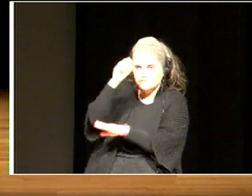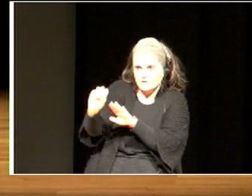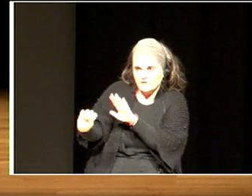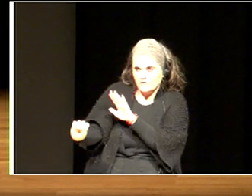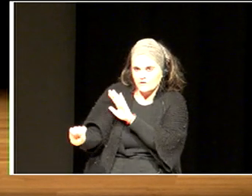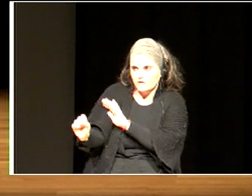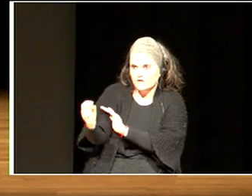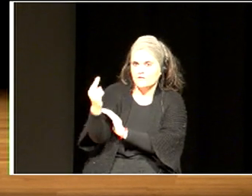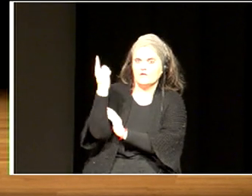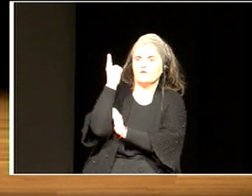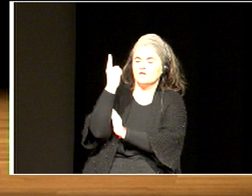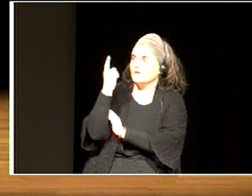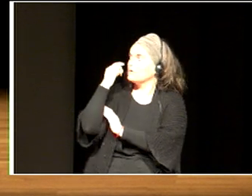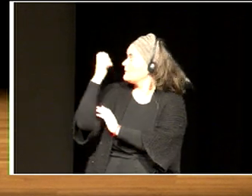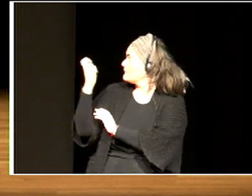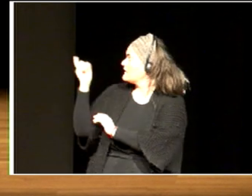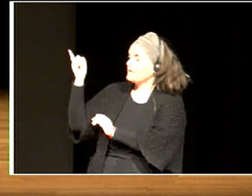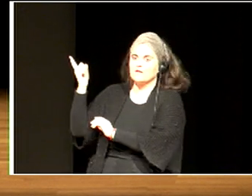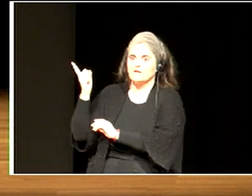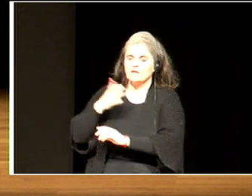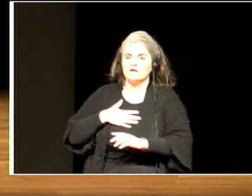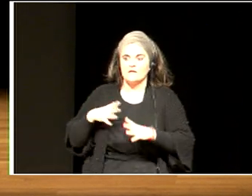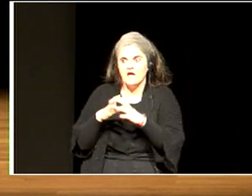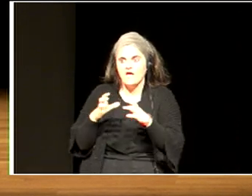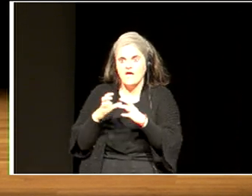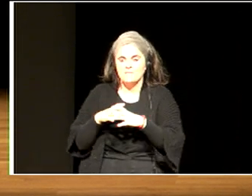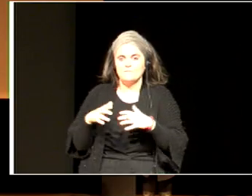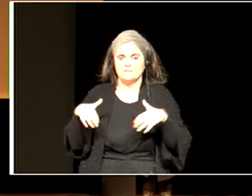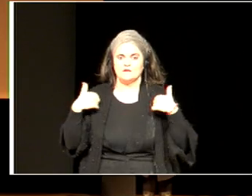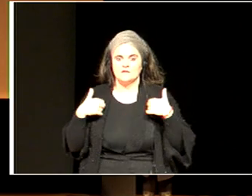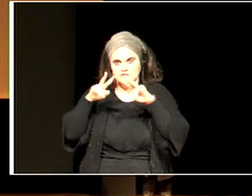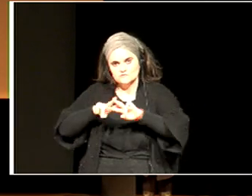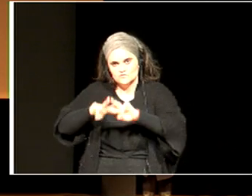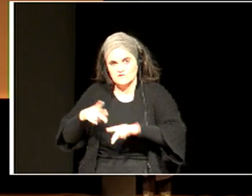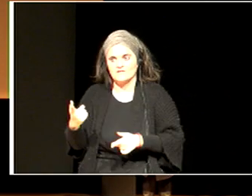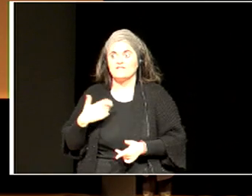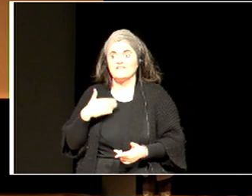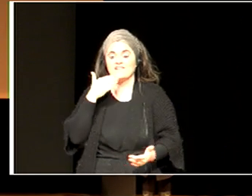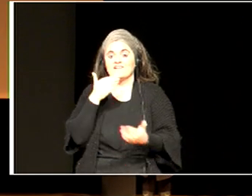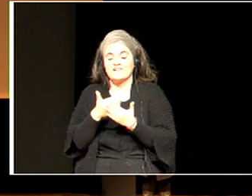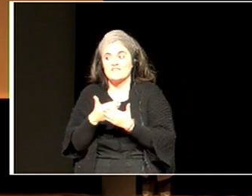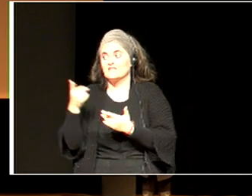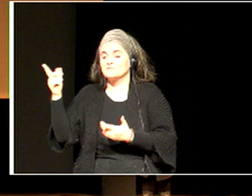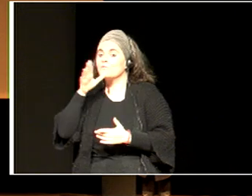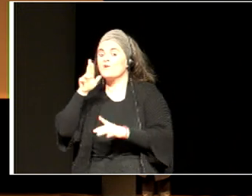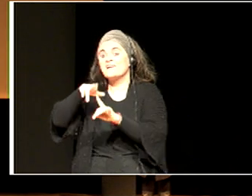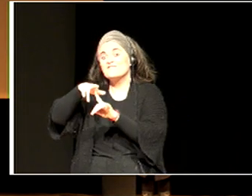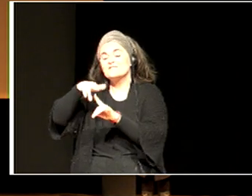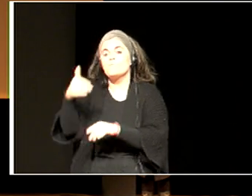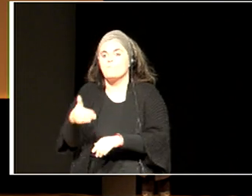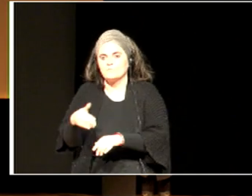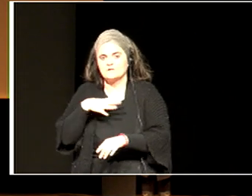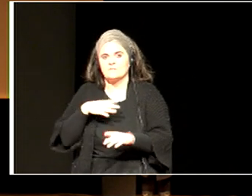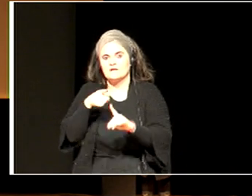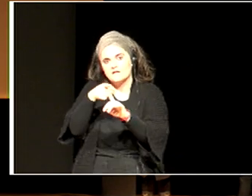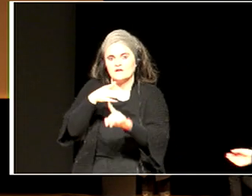serlo y ya tenemos primatólogas en asturias gracias al referente de jean wood a esa es la importancia del referente la convivencia